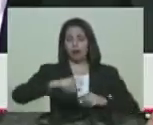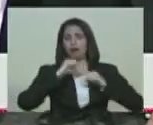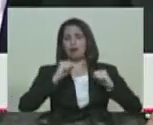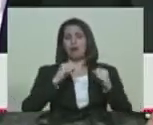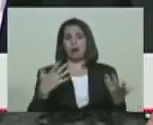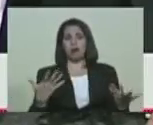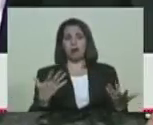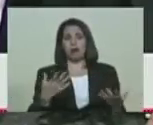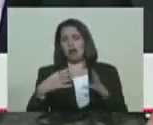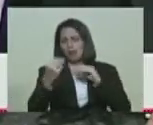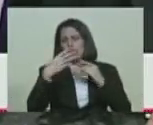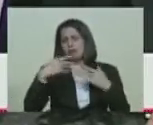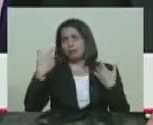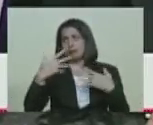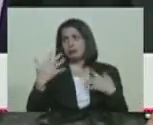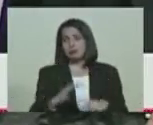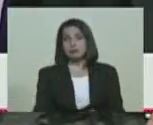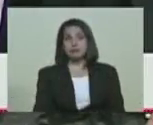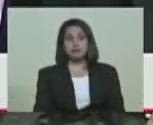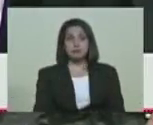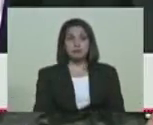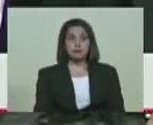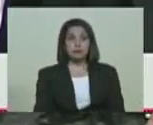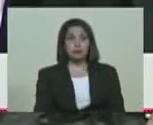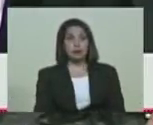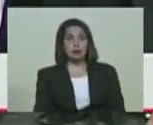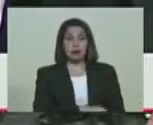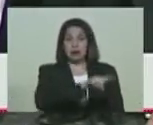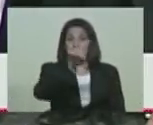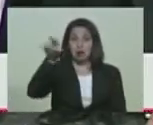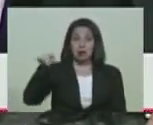sobre eso hemos hablado bastante. Como ellos andan,